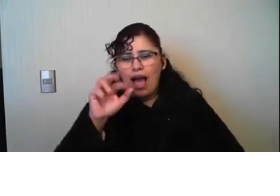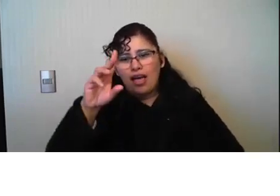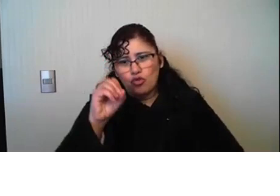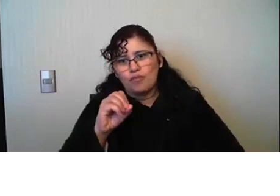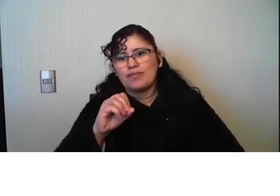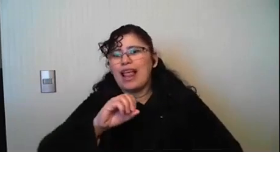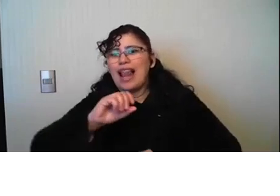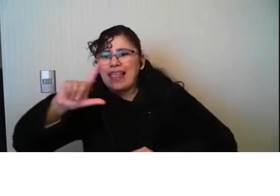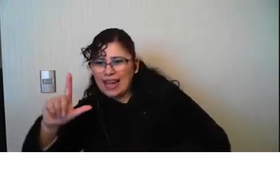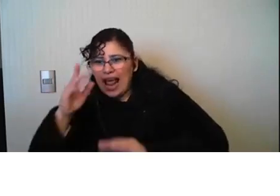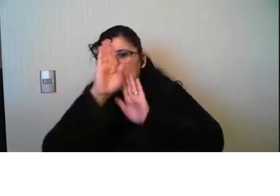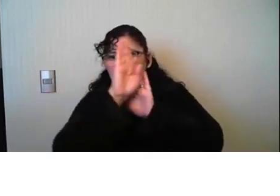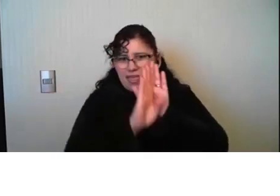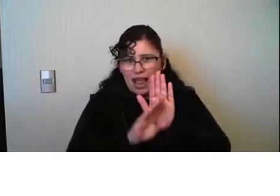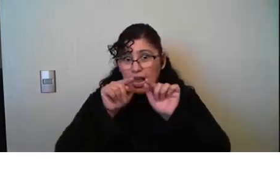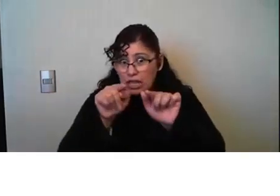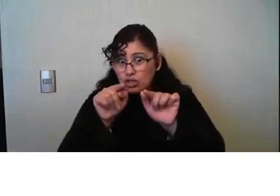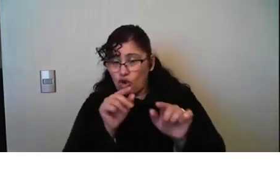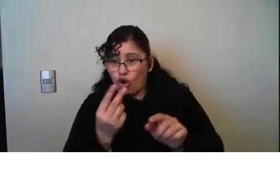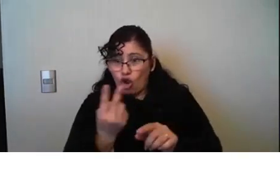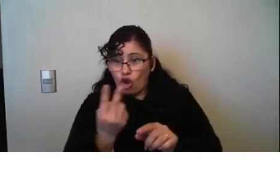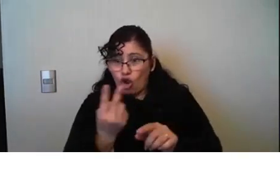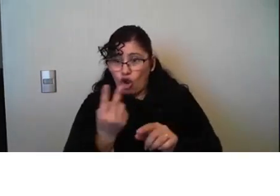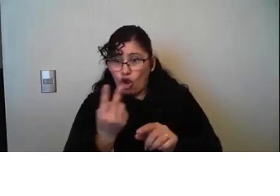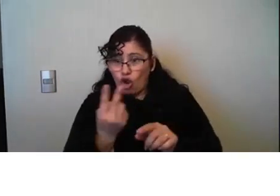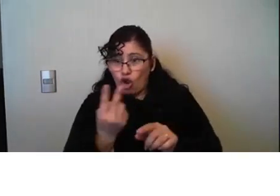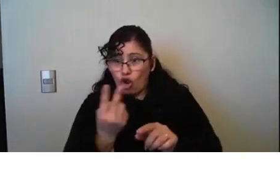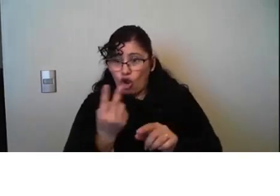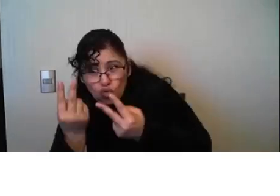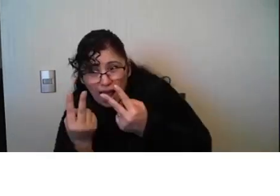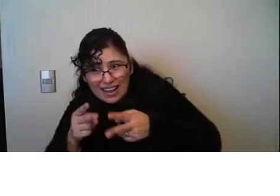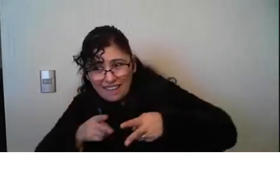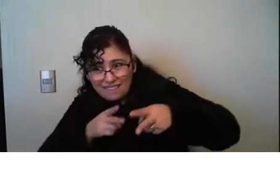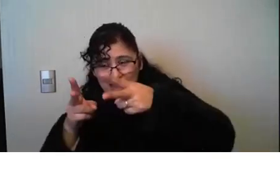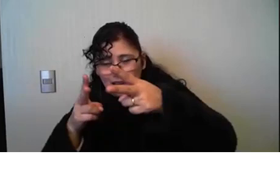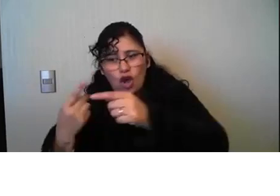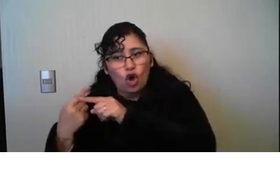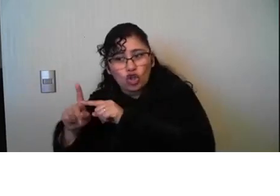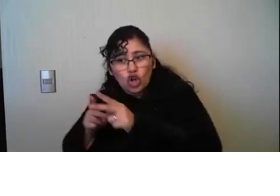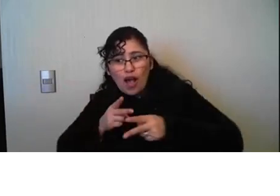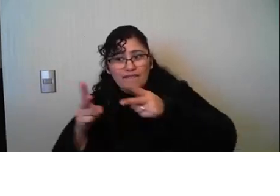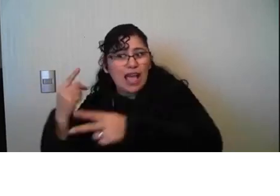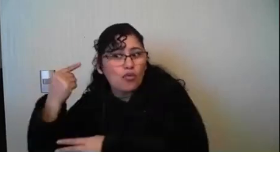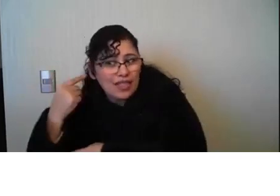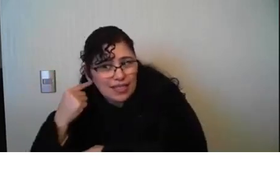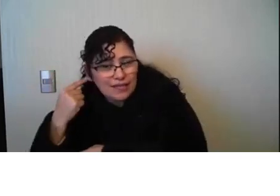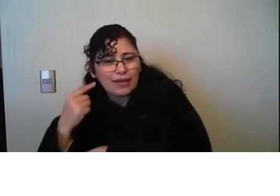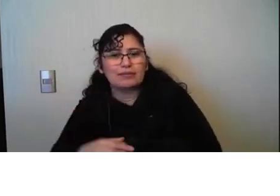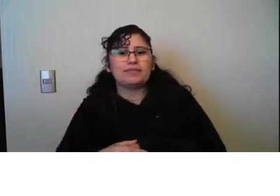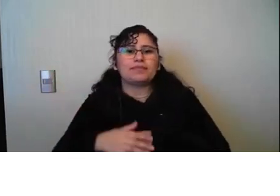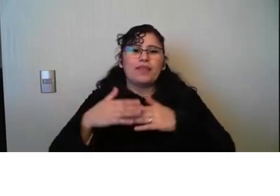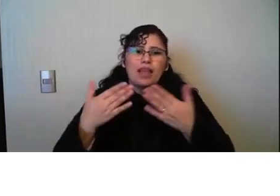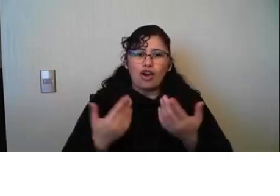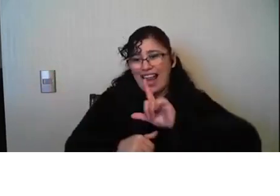tiene que ver con la vía auditiva y la vía visual. Y en los ventrales, que nos queda de los